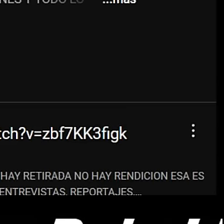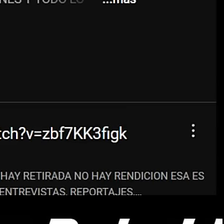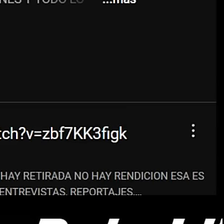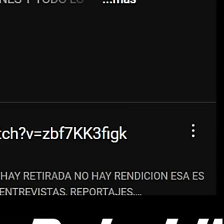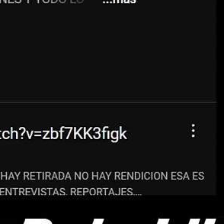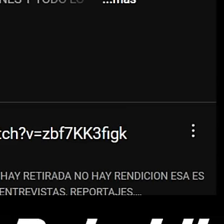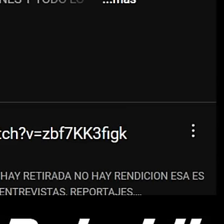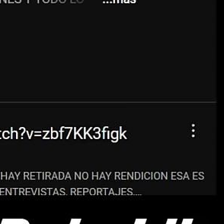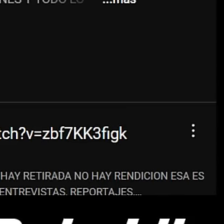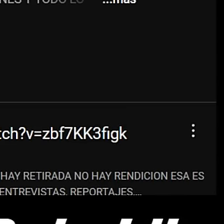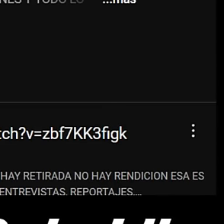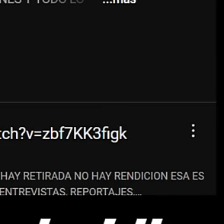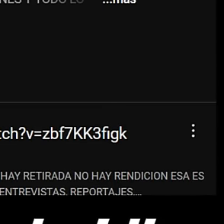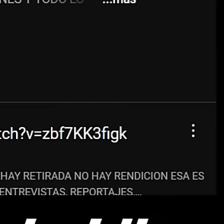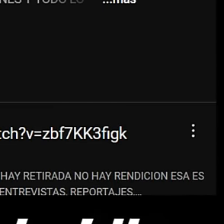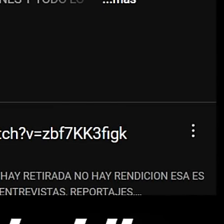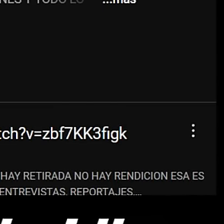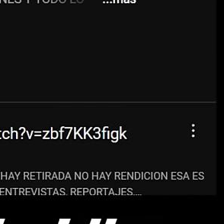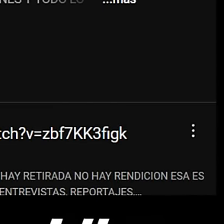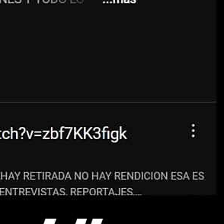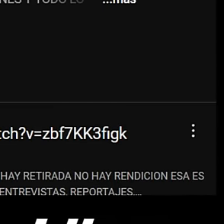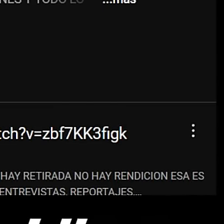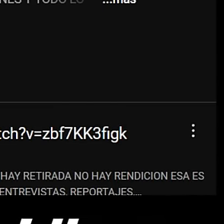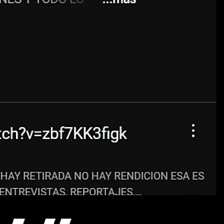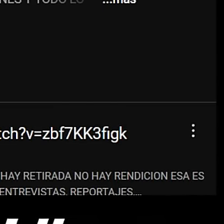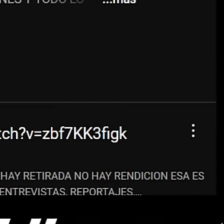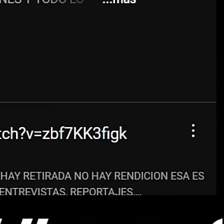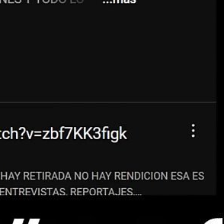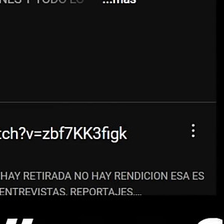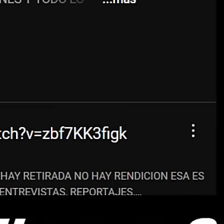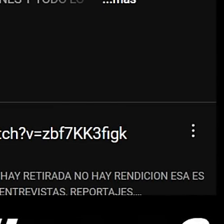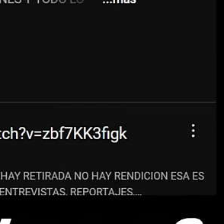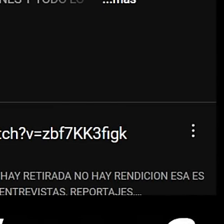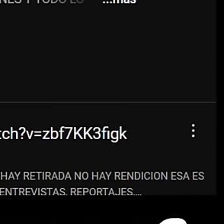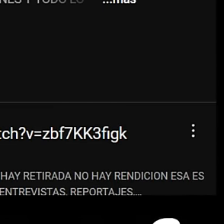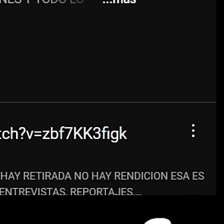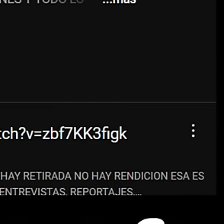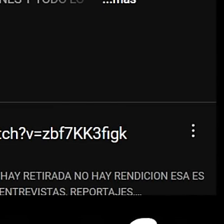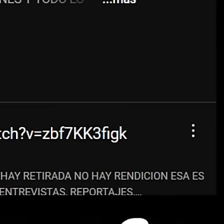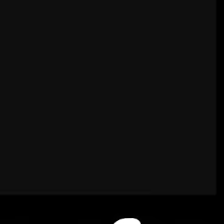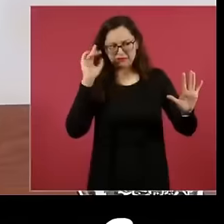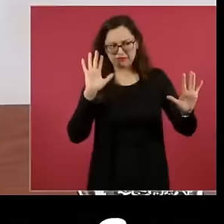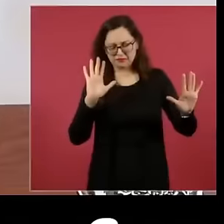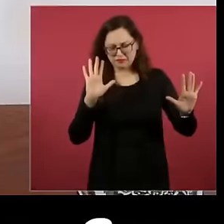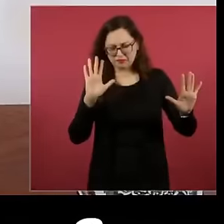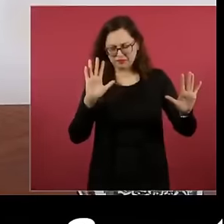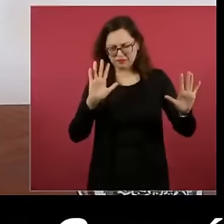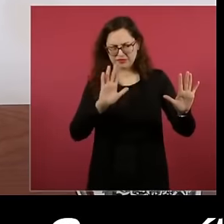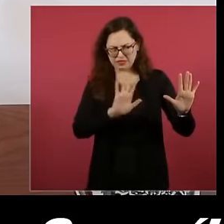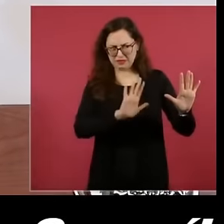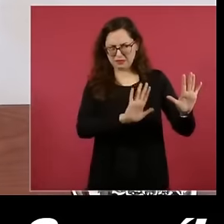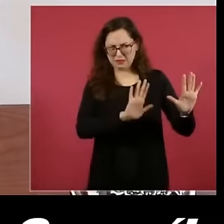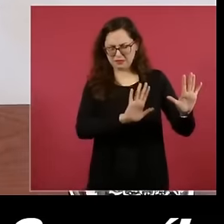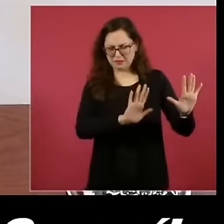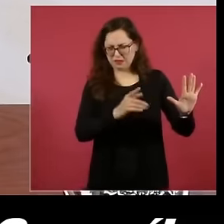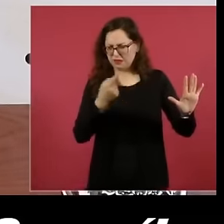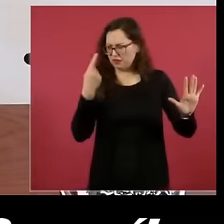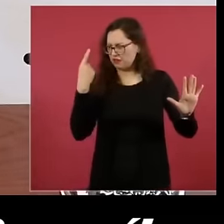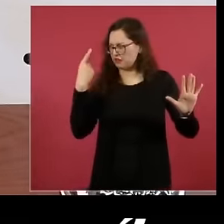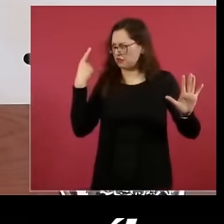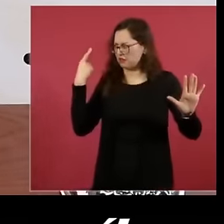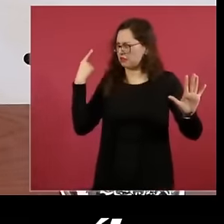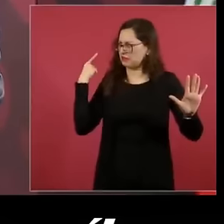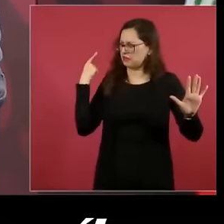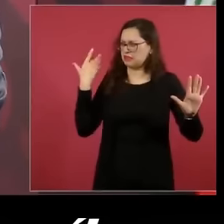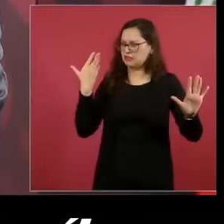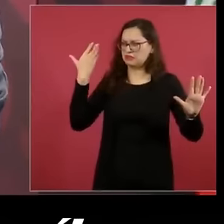México a veces no se puede estar constantemente metido en la política directamente digamos en el Zócalo pero eh